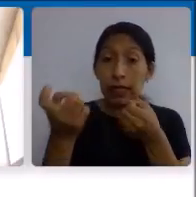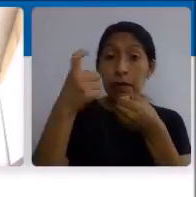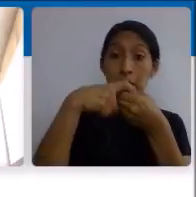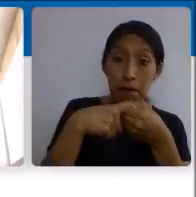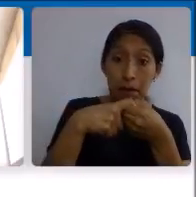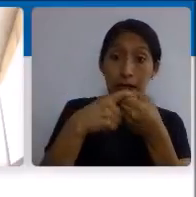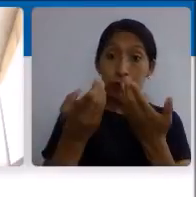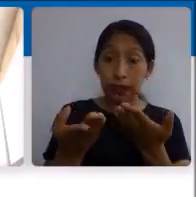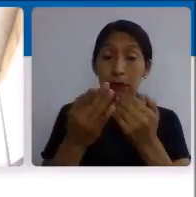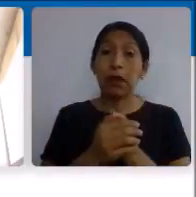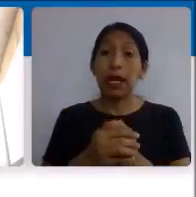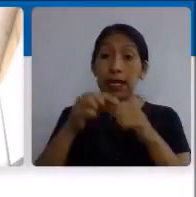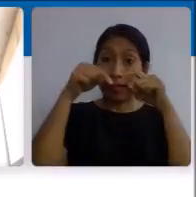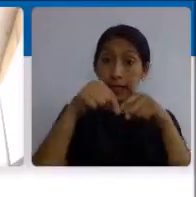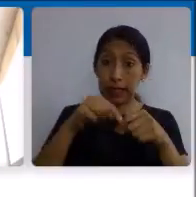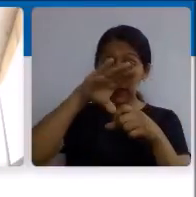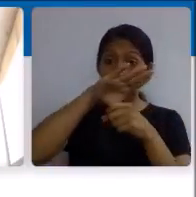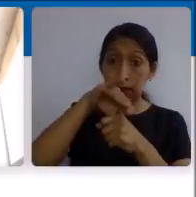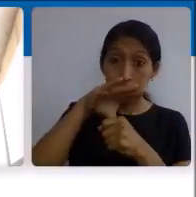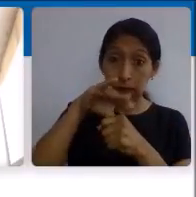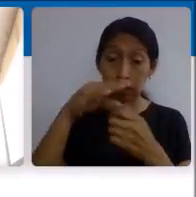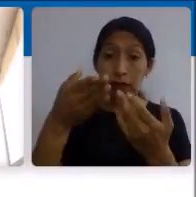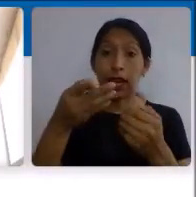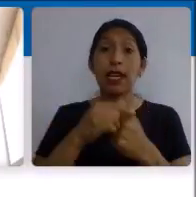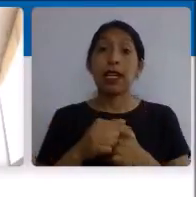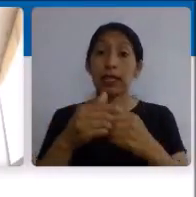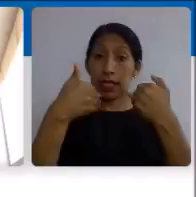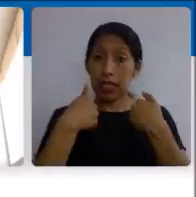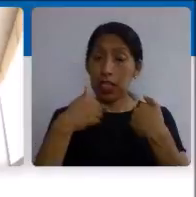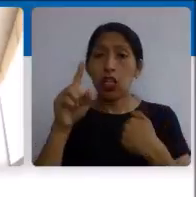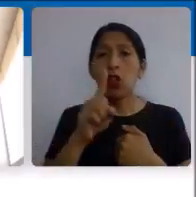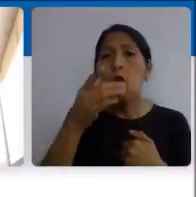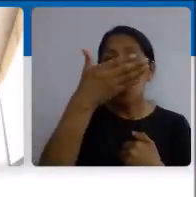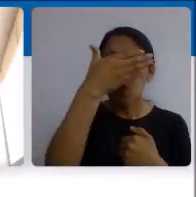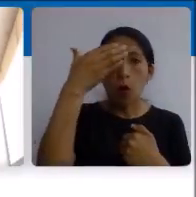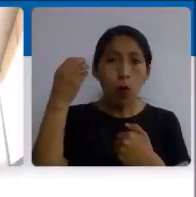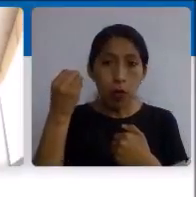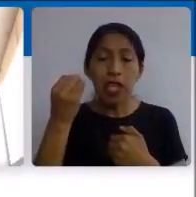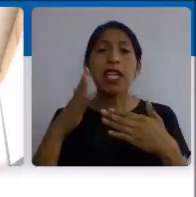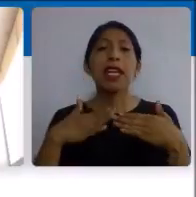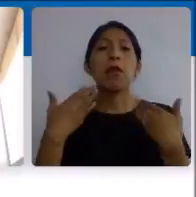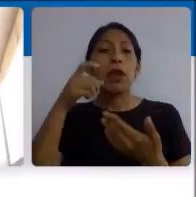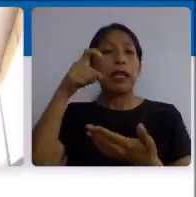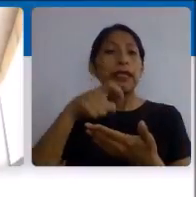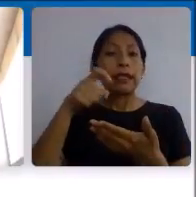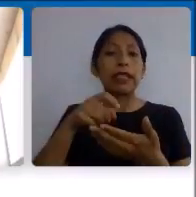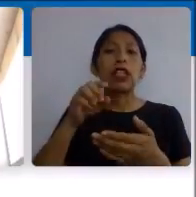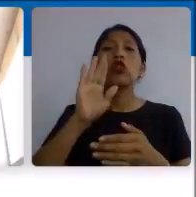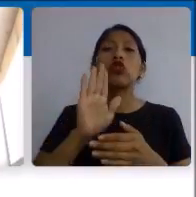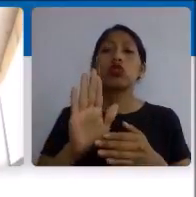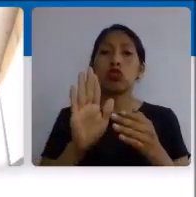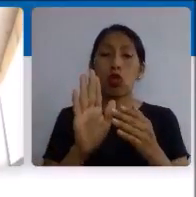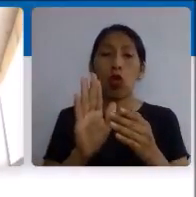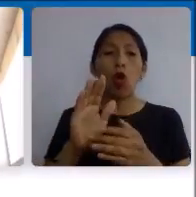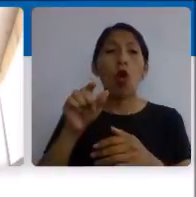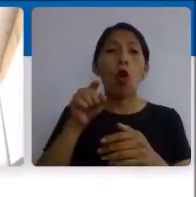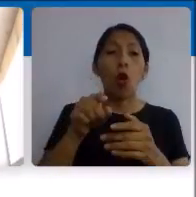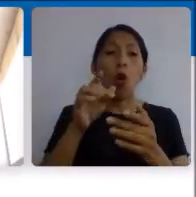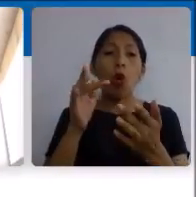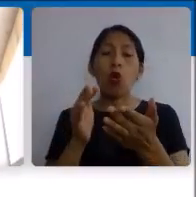en esta o en otra de las ferias que tiene PromPerú, no olviden que pueden registrarse en nuestra página de